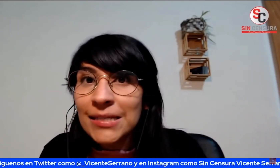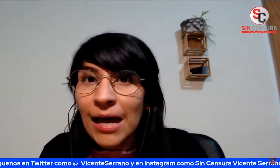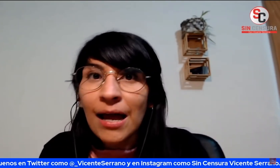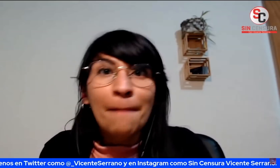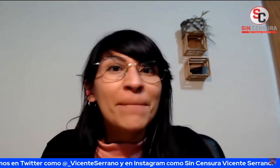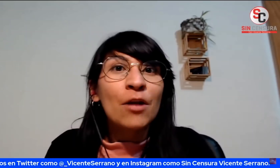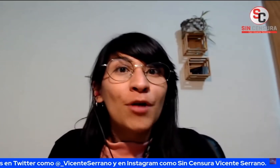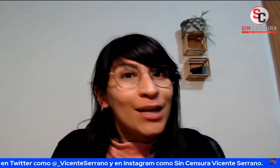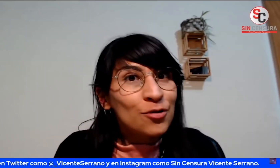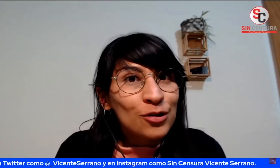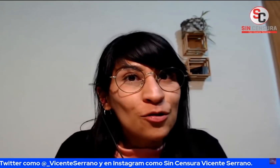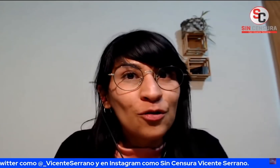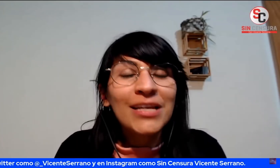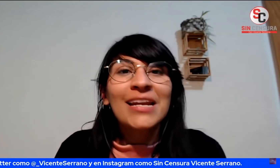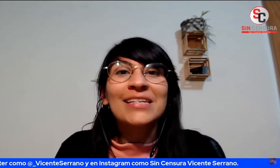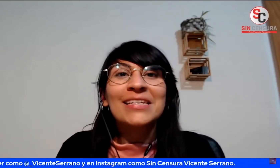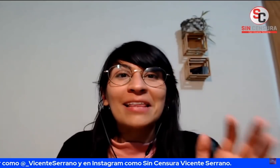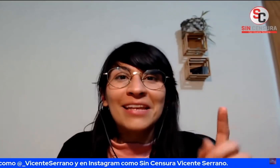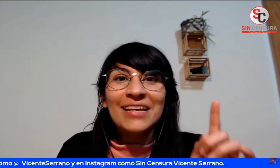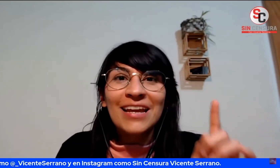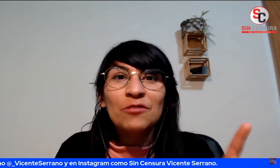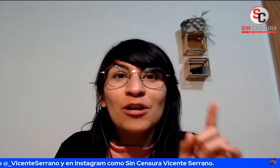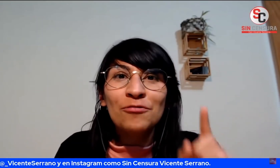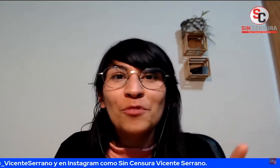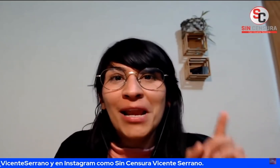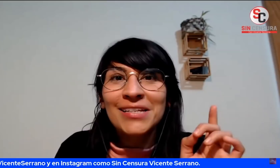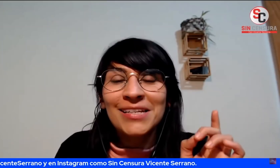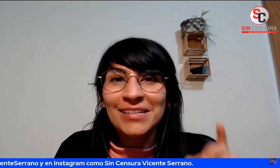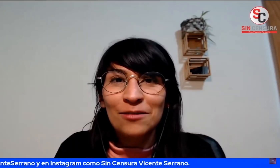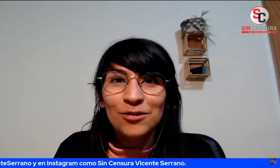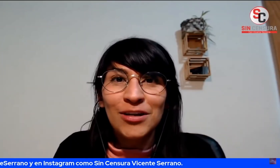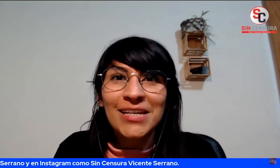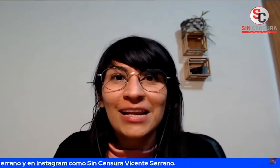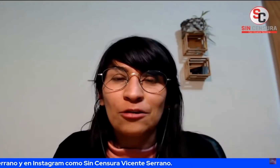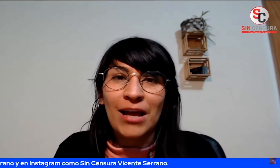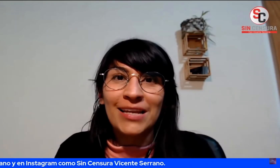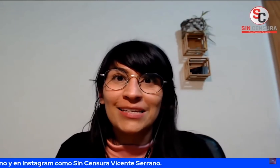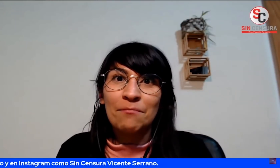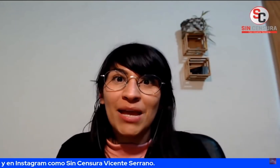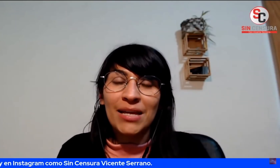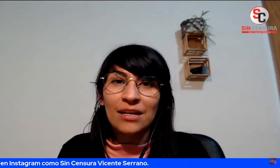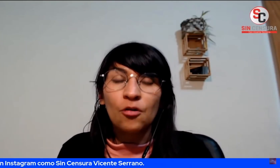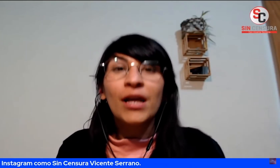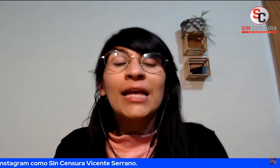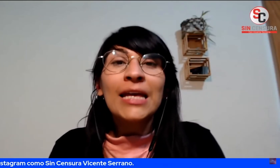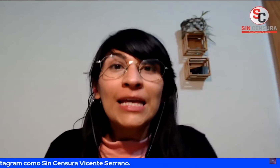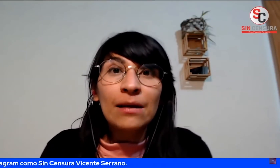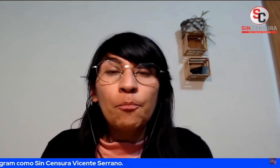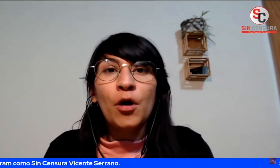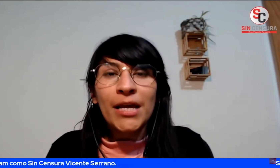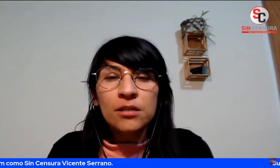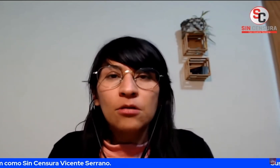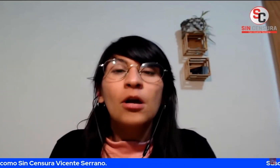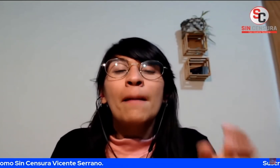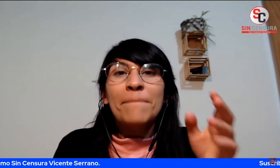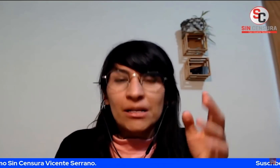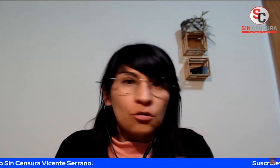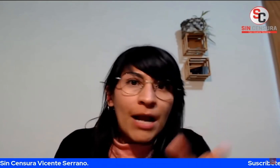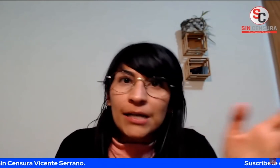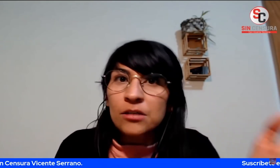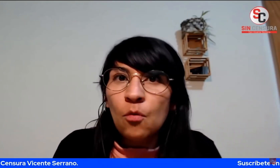les plazca, pero ellos son quienes están dirigiendo el rumbo de las instituciones electorales de México, y por